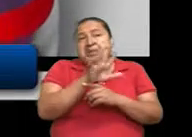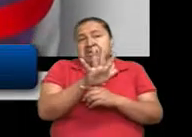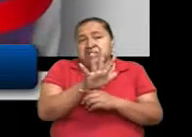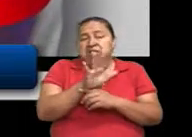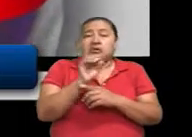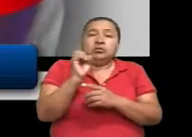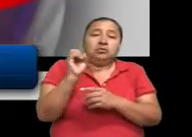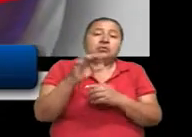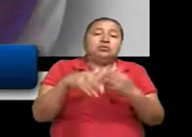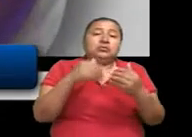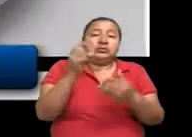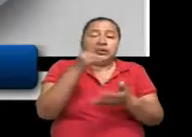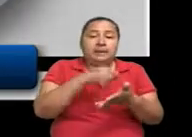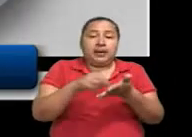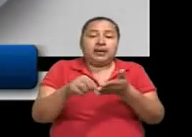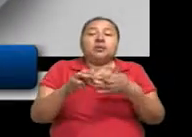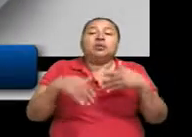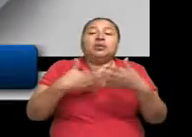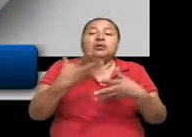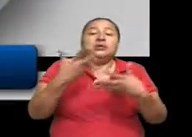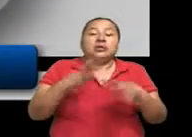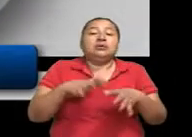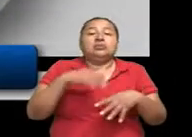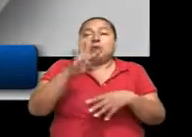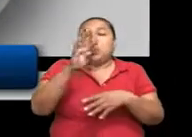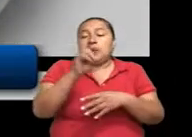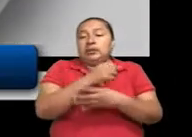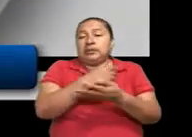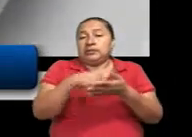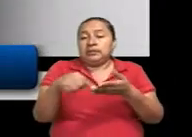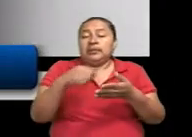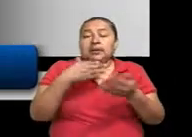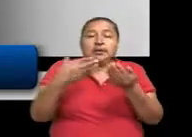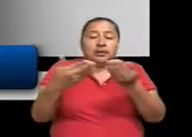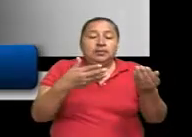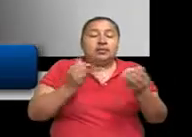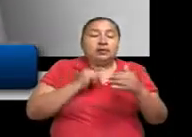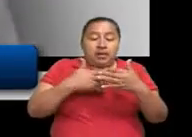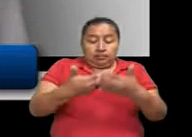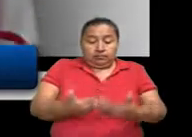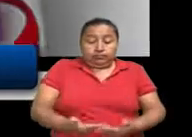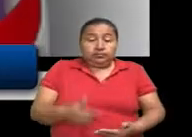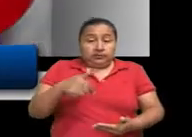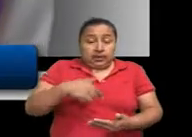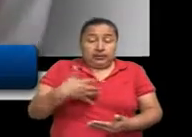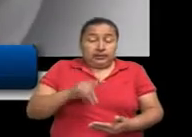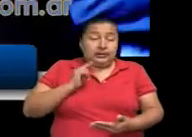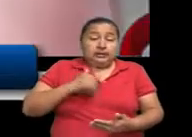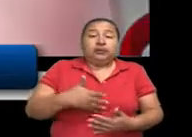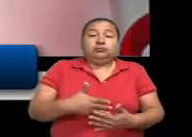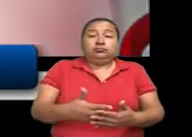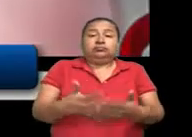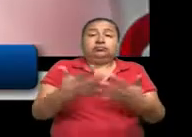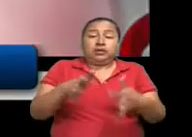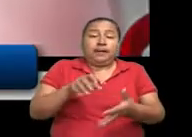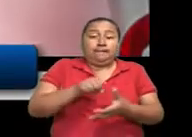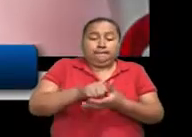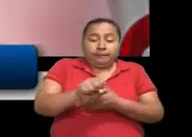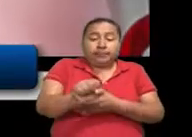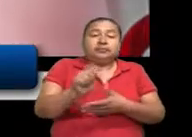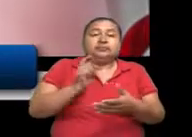semanas y después ya a término, o sea, las 40 semanas que ya tiene de embarazo la madre, que es la hora del nacimiento del